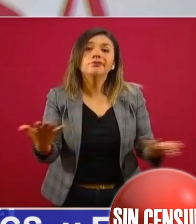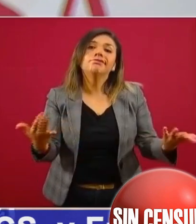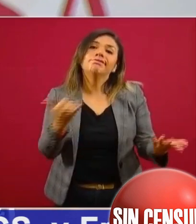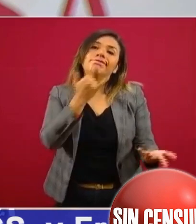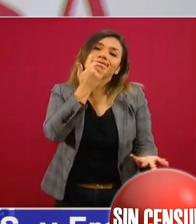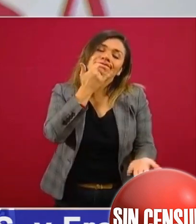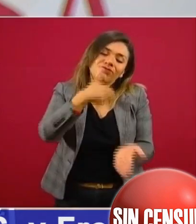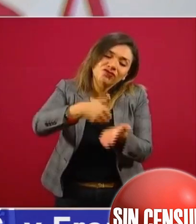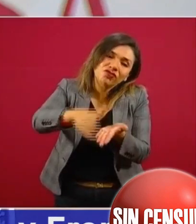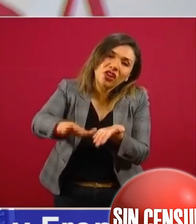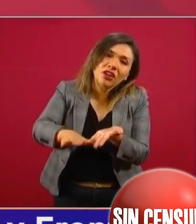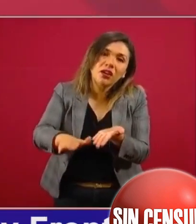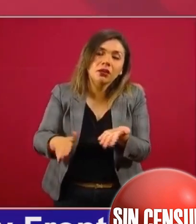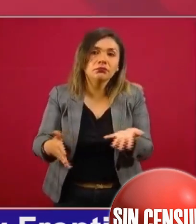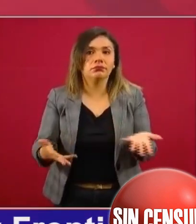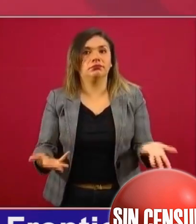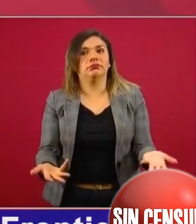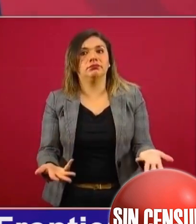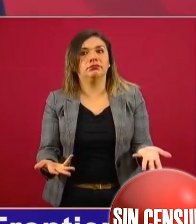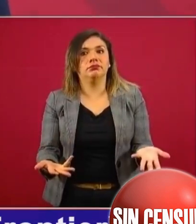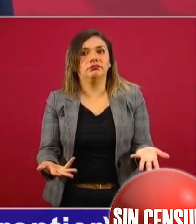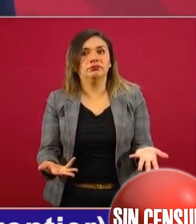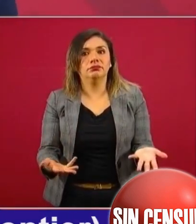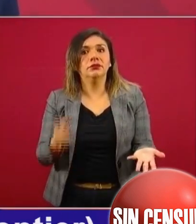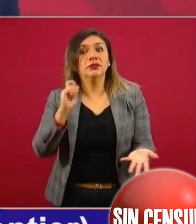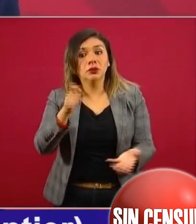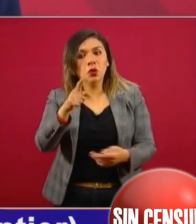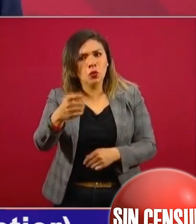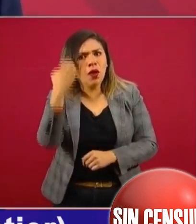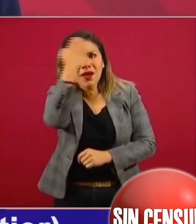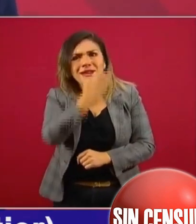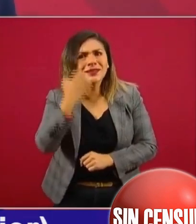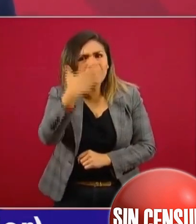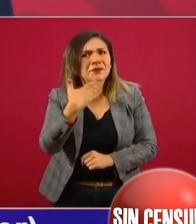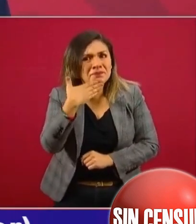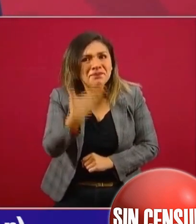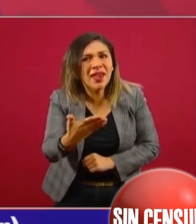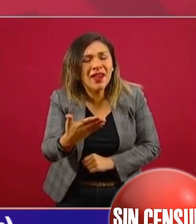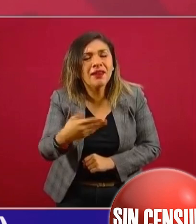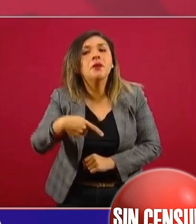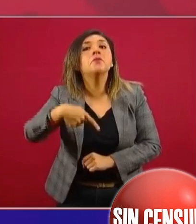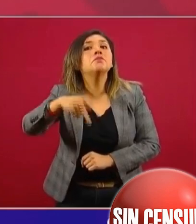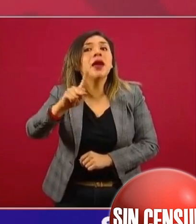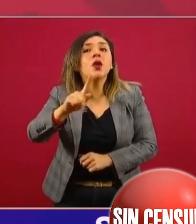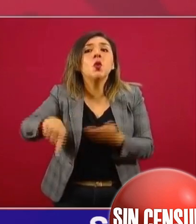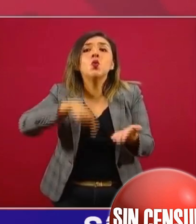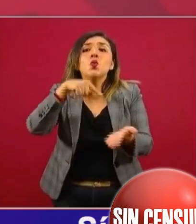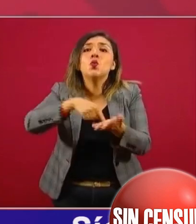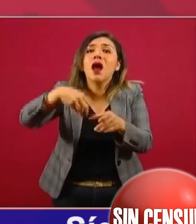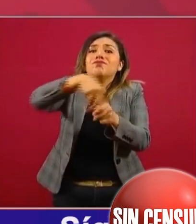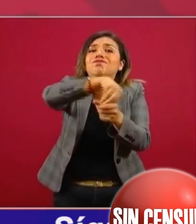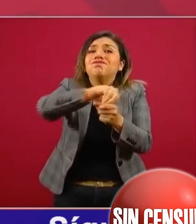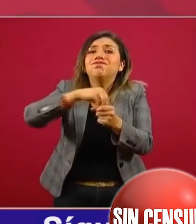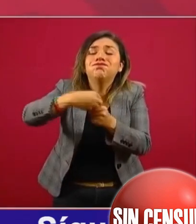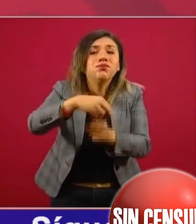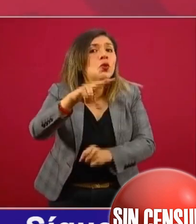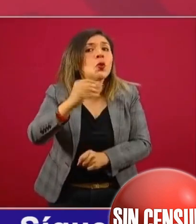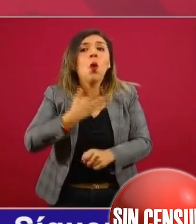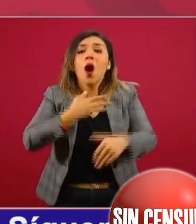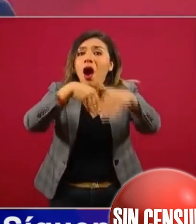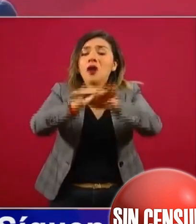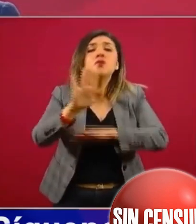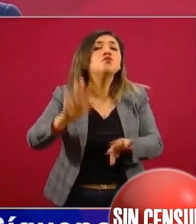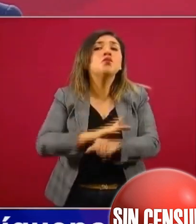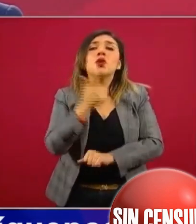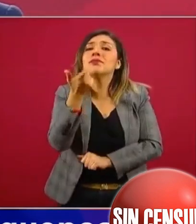entraba. Entonces, no es que no pasaran el examen de admisión, es que no había cupo, no hay espacio, porque no hay